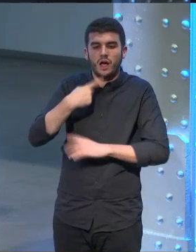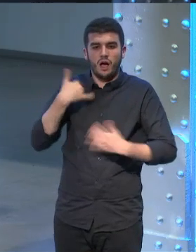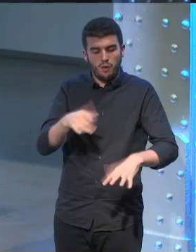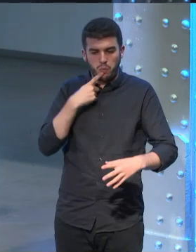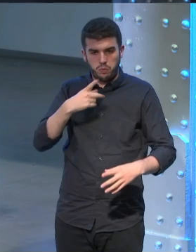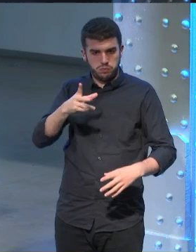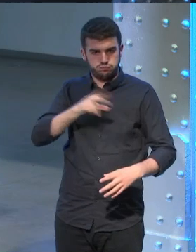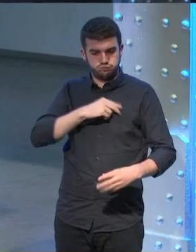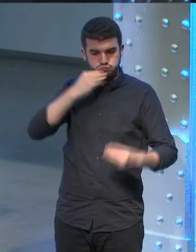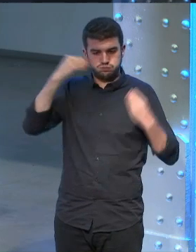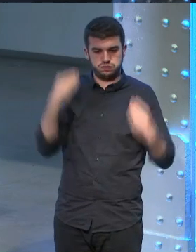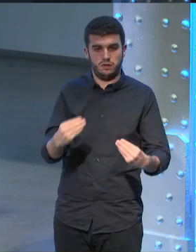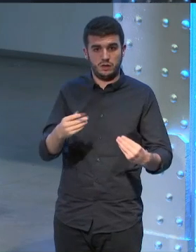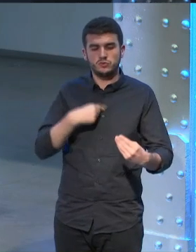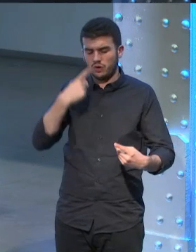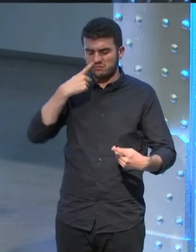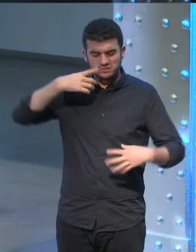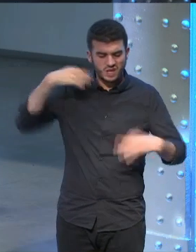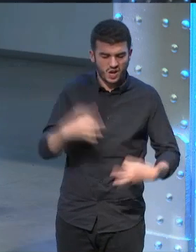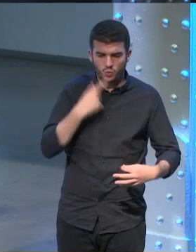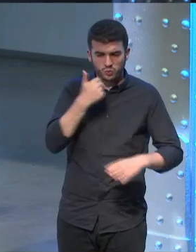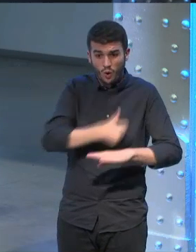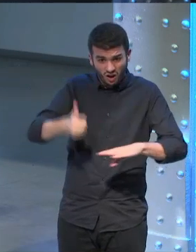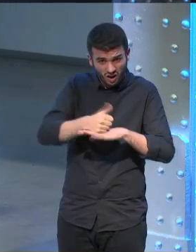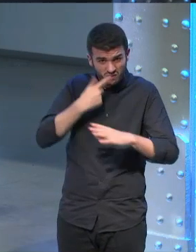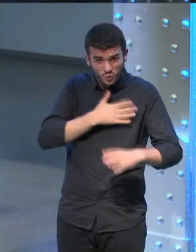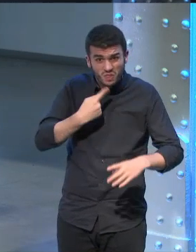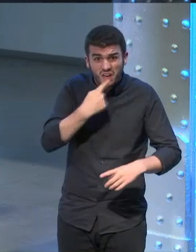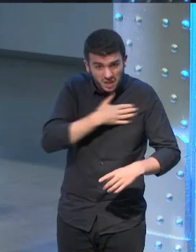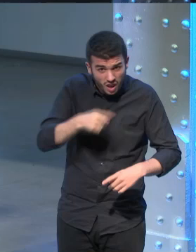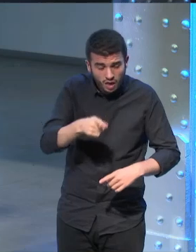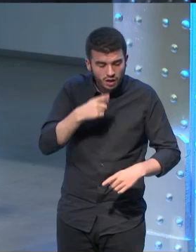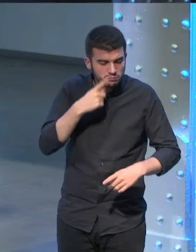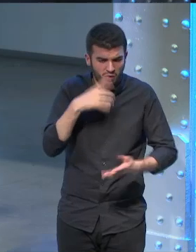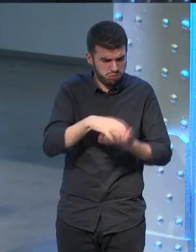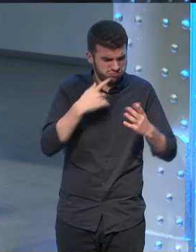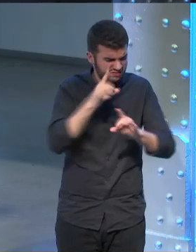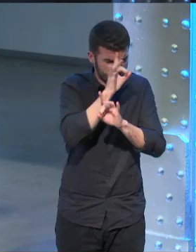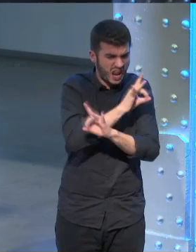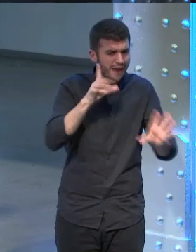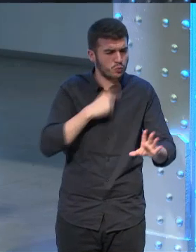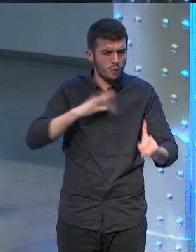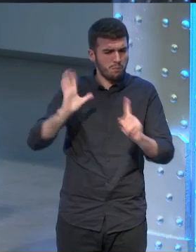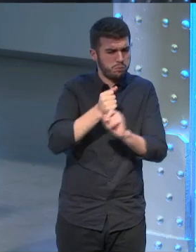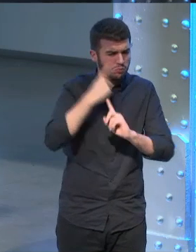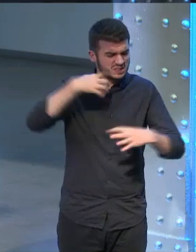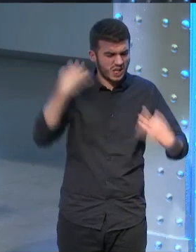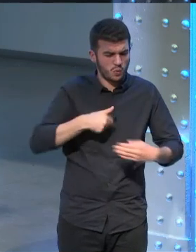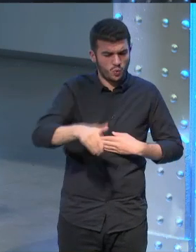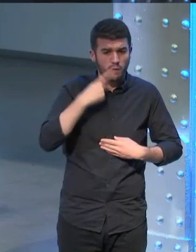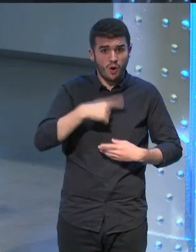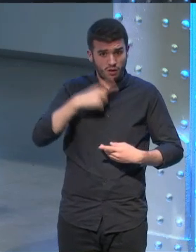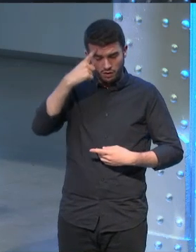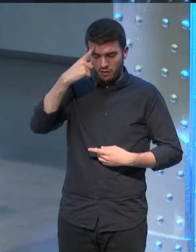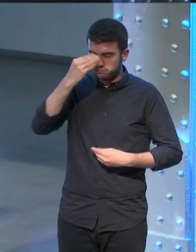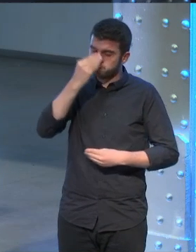lo que estás haciendo. Lo segundo, que yo estoy convencido que llegarás a ese cargo que quieres llegar, sí. No tengo duda, ¿eh? O sea, todos, si una cosa sé ver es talento y